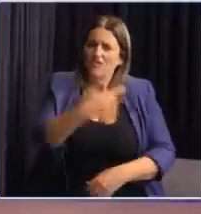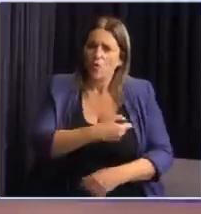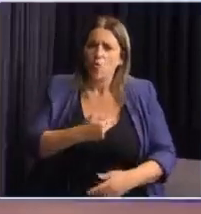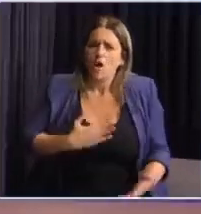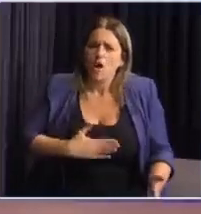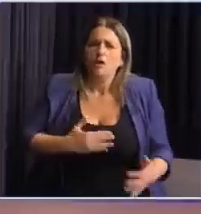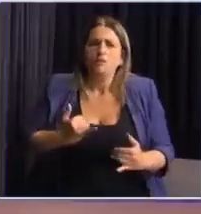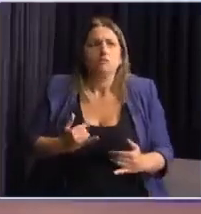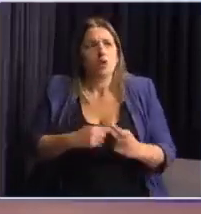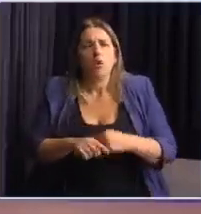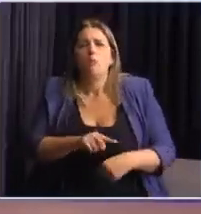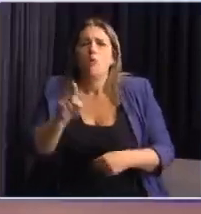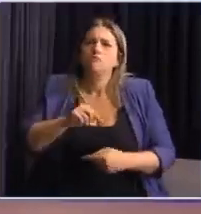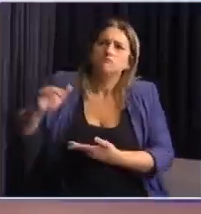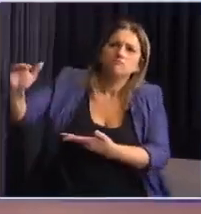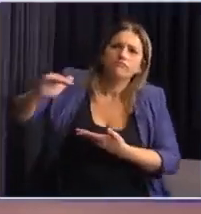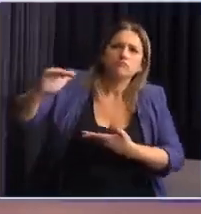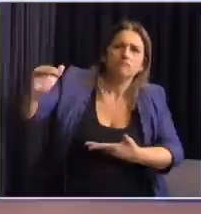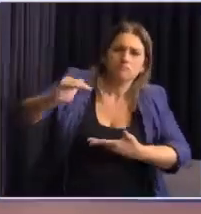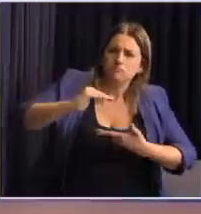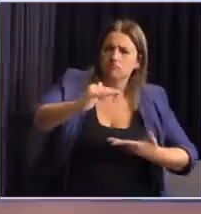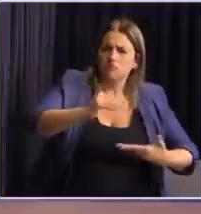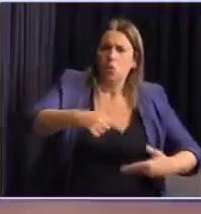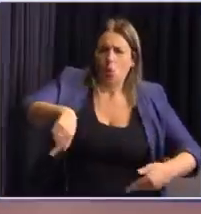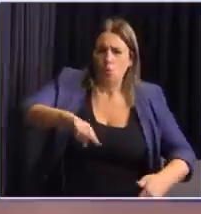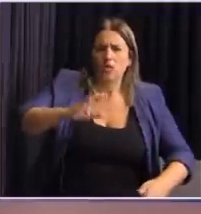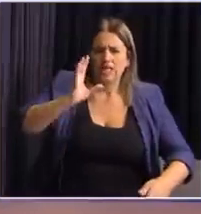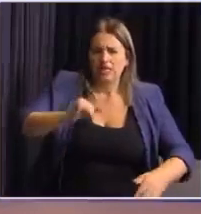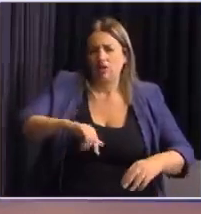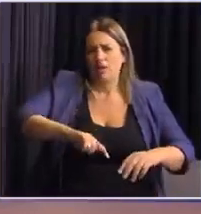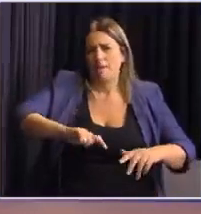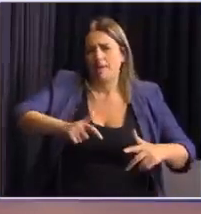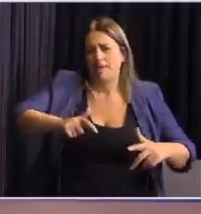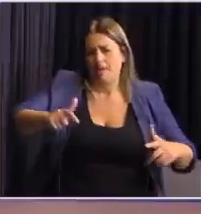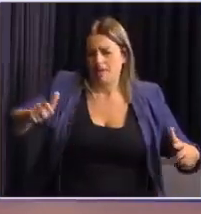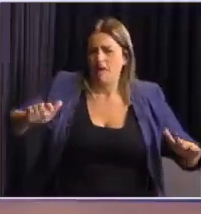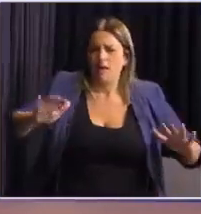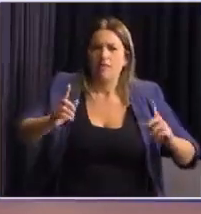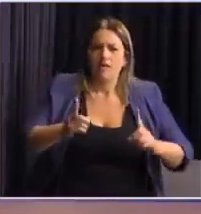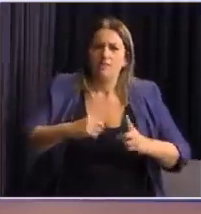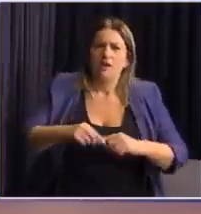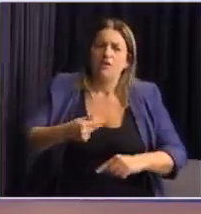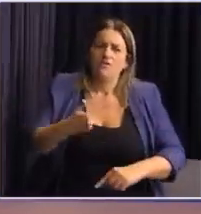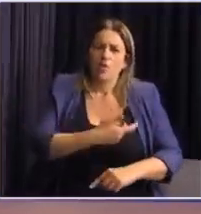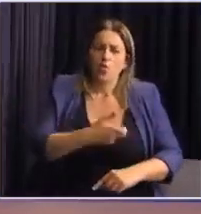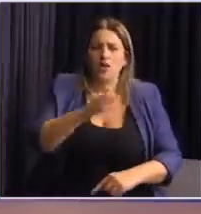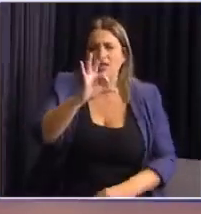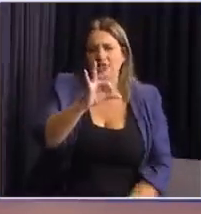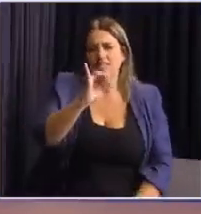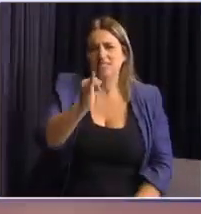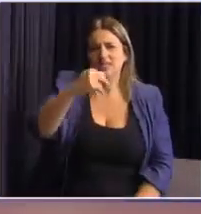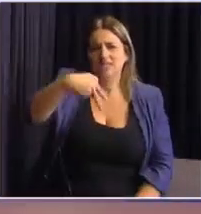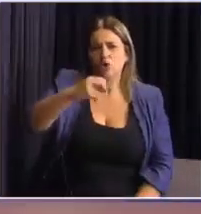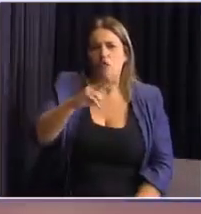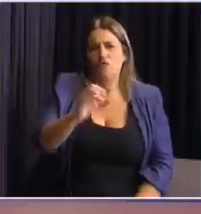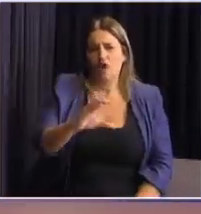además con el orden de llegada y la cantidad de llegada. Todos ustedes saben que hemos aumentado la cantidad de vacunas de Sinovac y que estamos